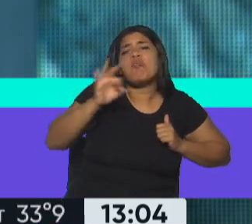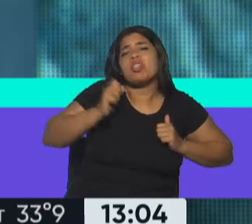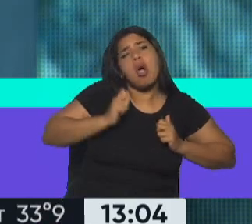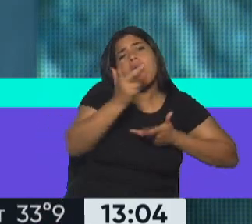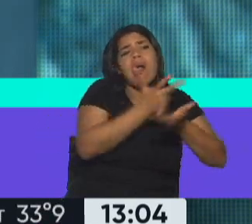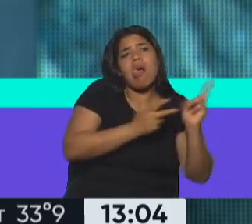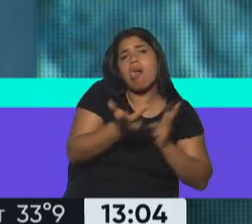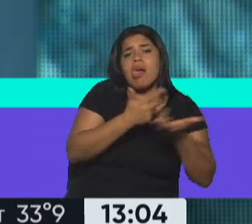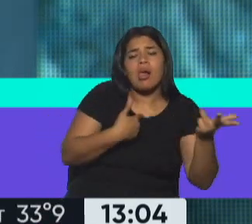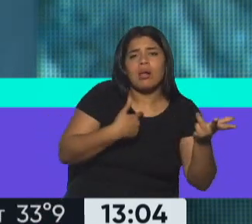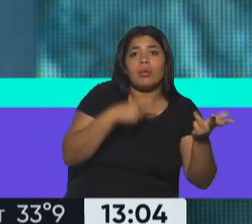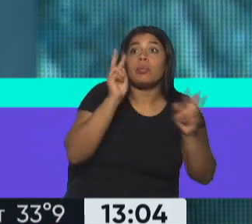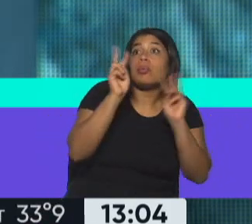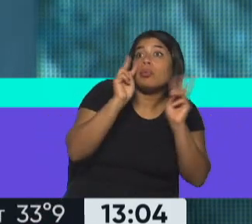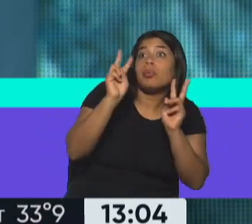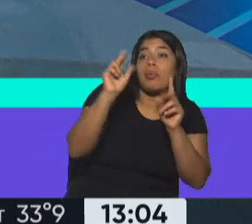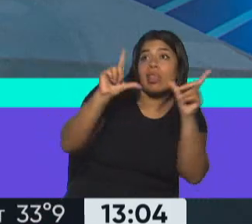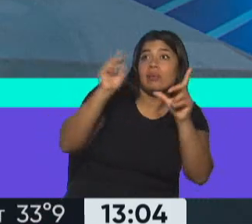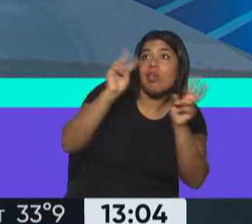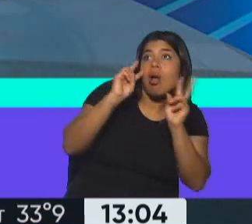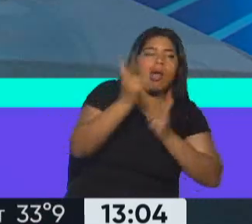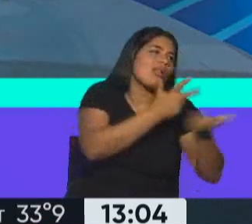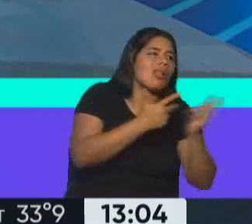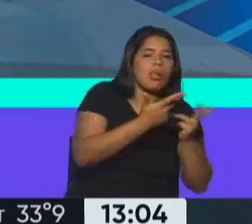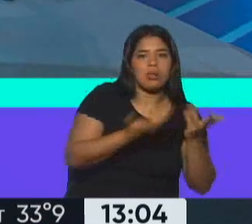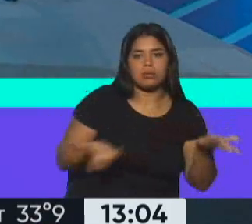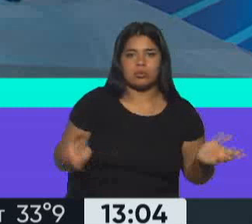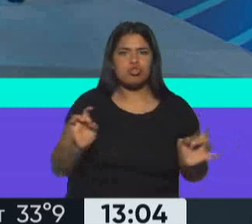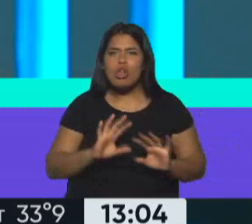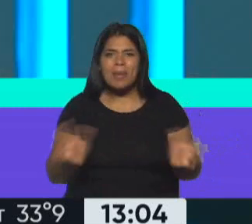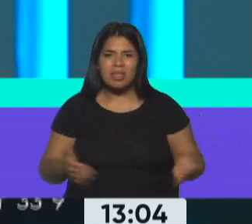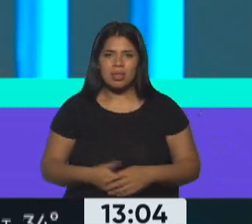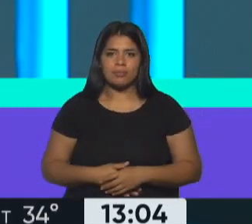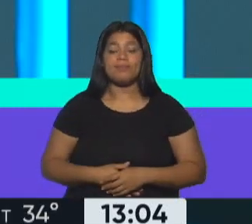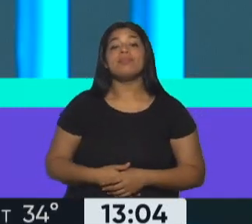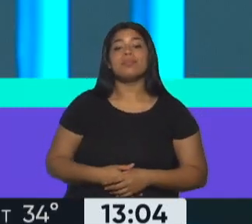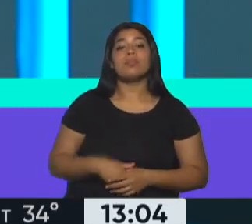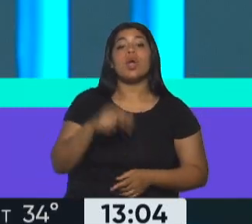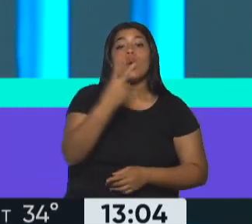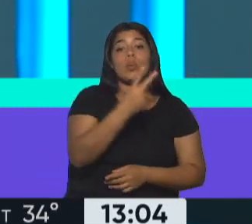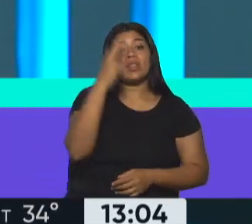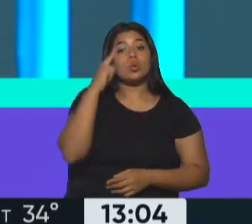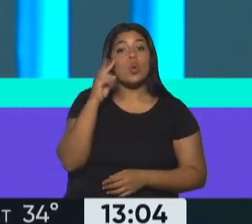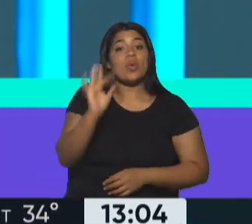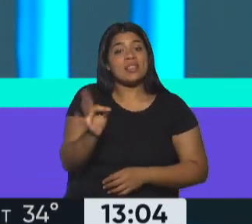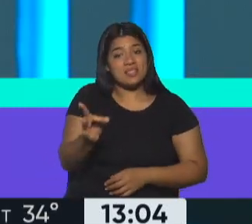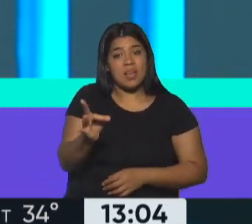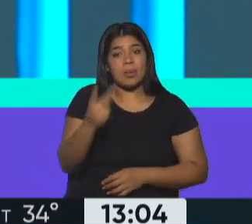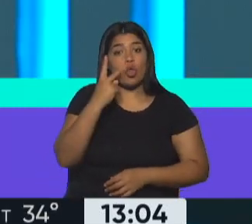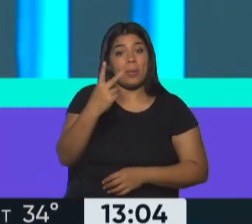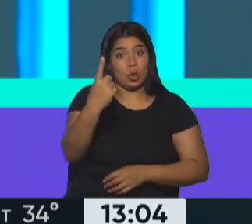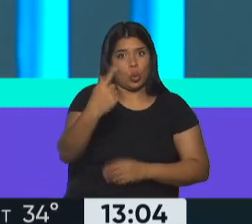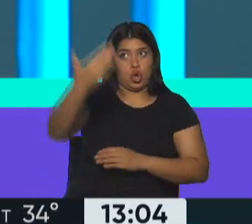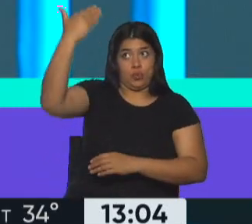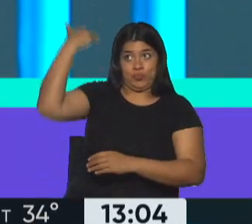ante las imágenes que estaban dando a la tele en muy poquitos días se cumplen 20 años el 29 de diciembre del año 2001 ocurrió esto va a haber allí